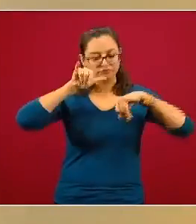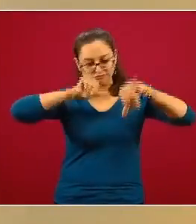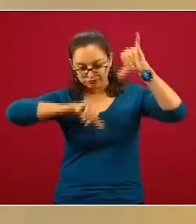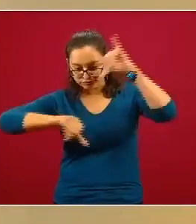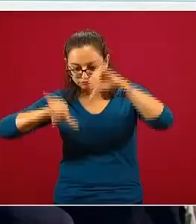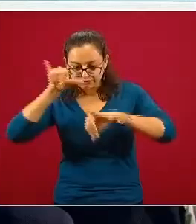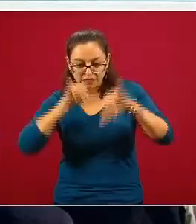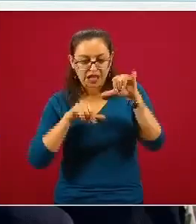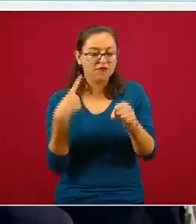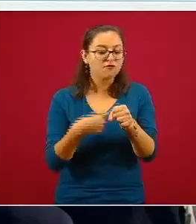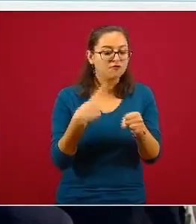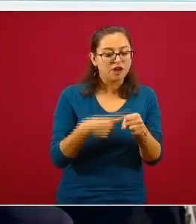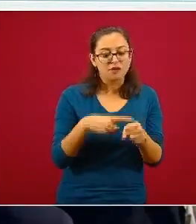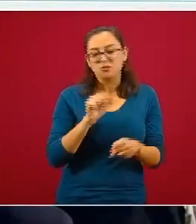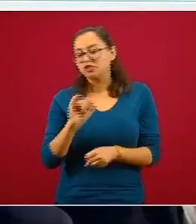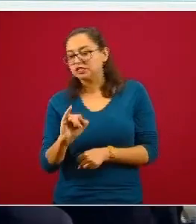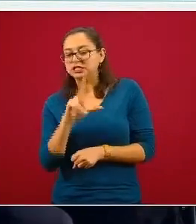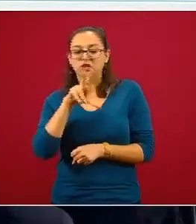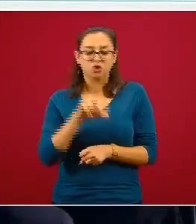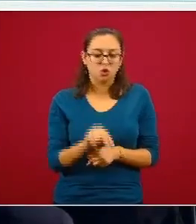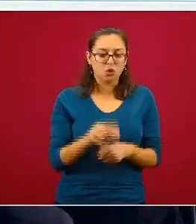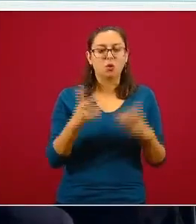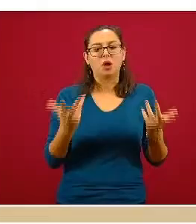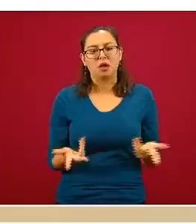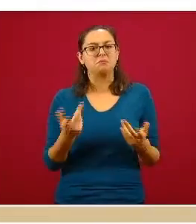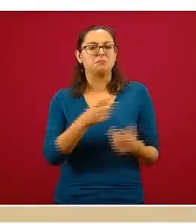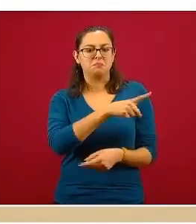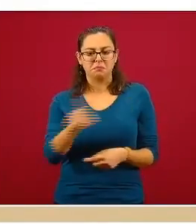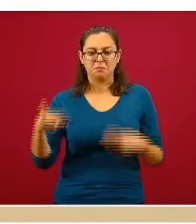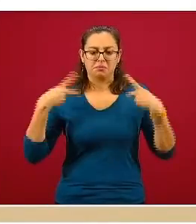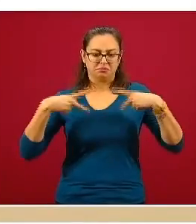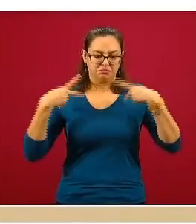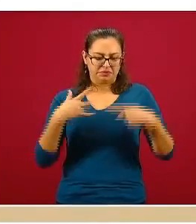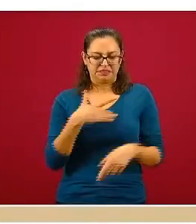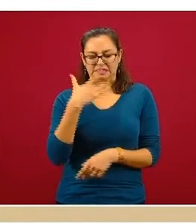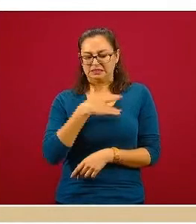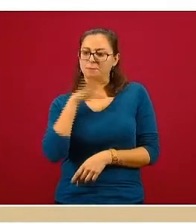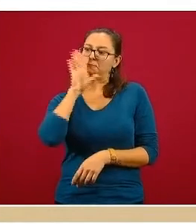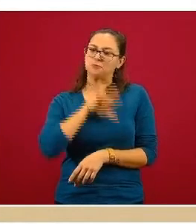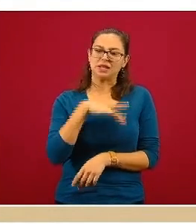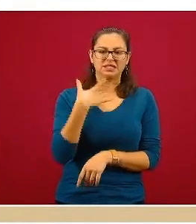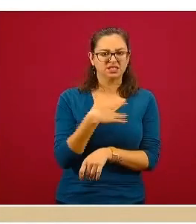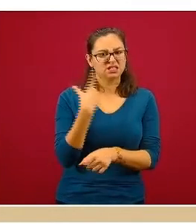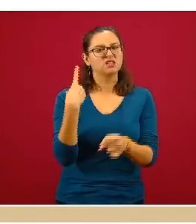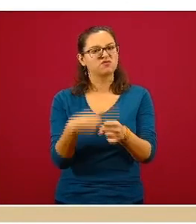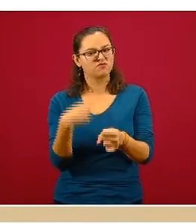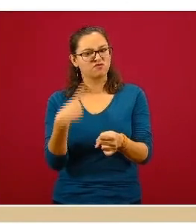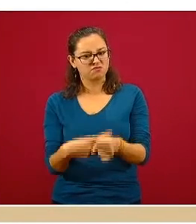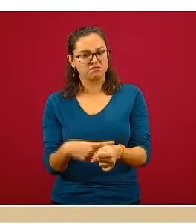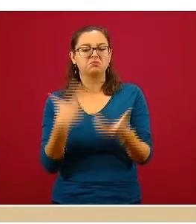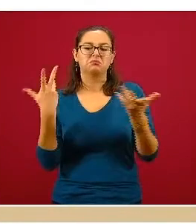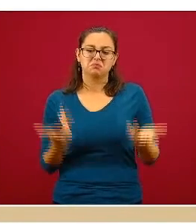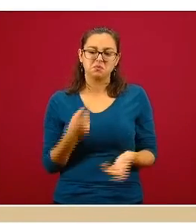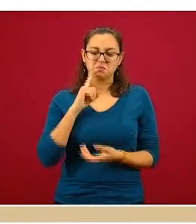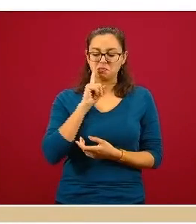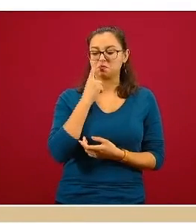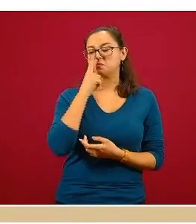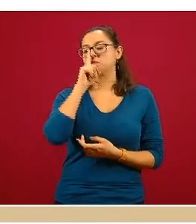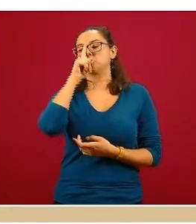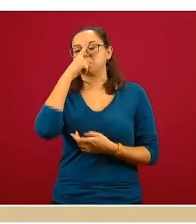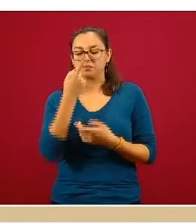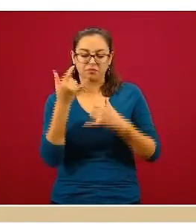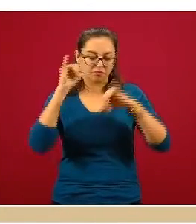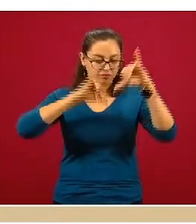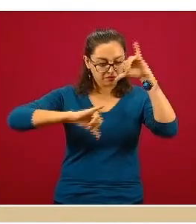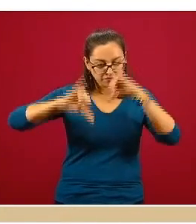de COVID-19, personas que en su momento presentaron signos y síntomas compatibles con la enfermedad, y entre alguna